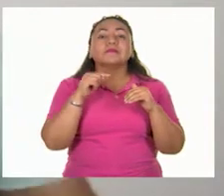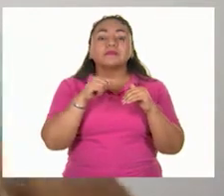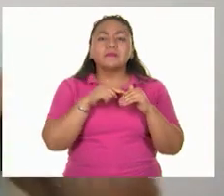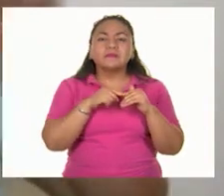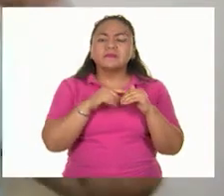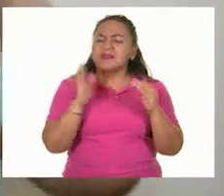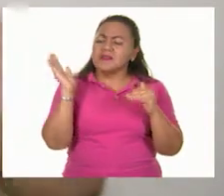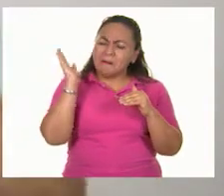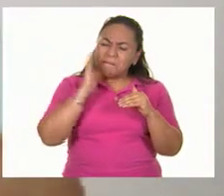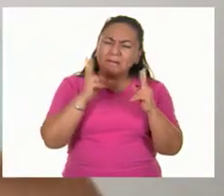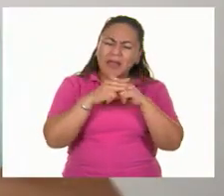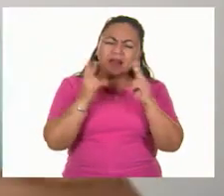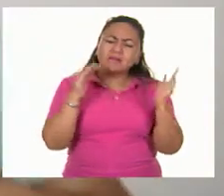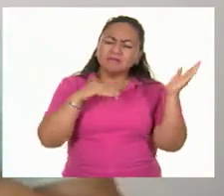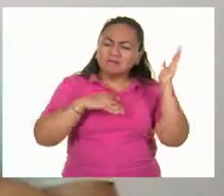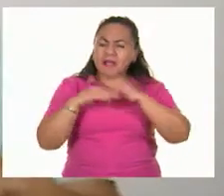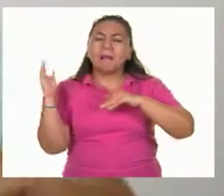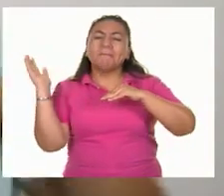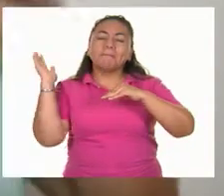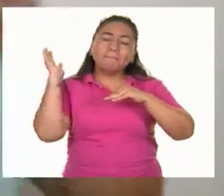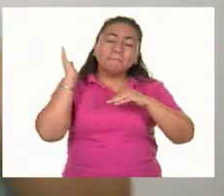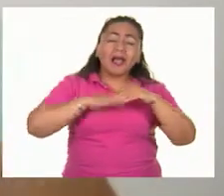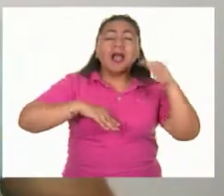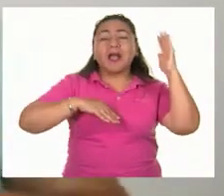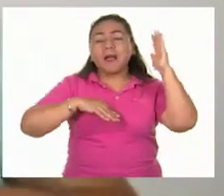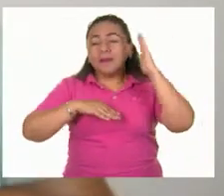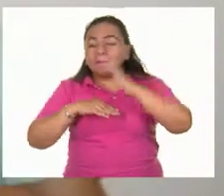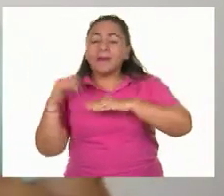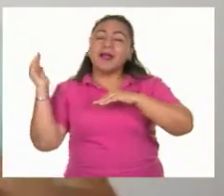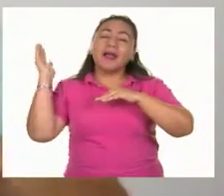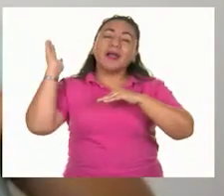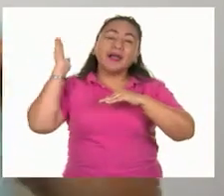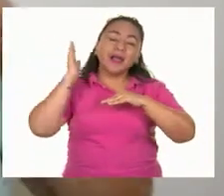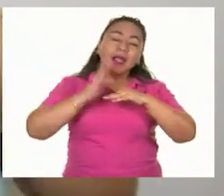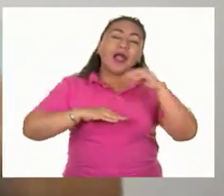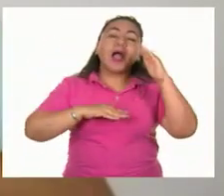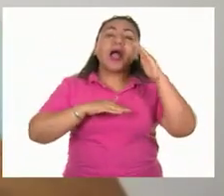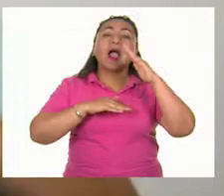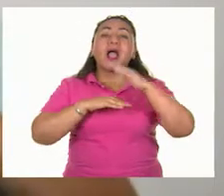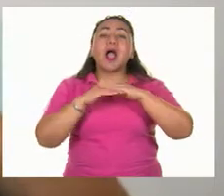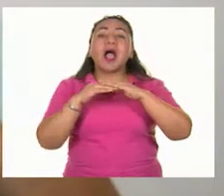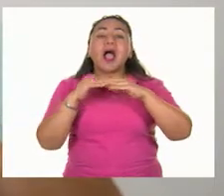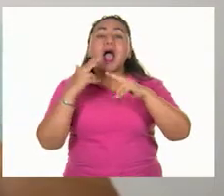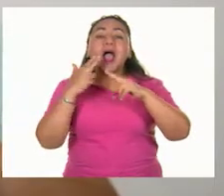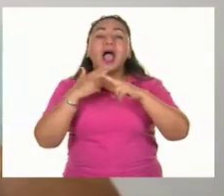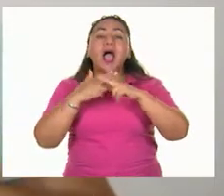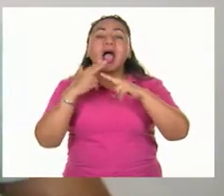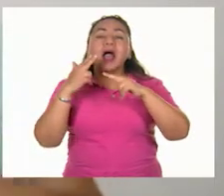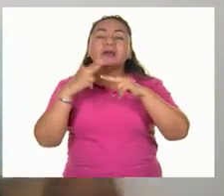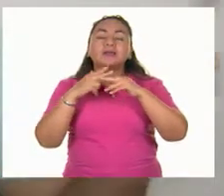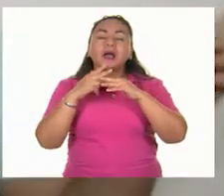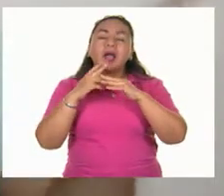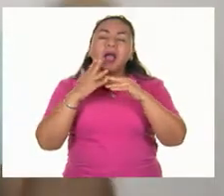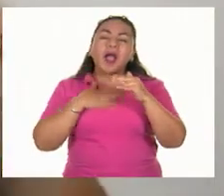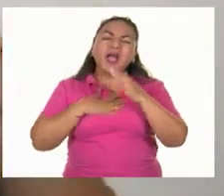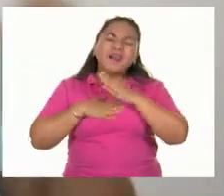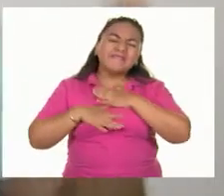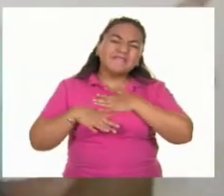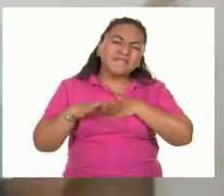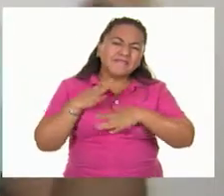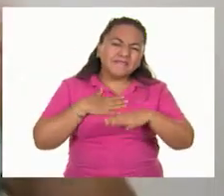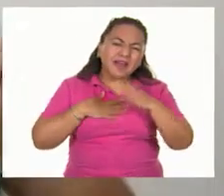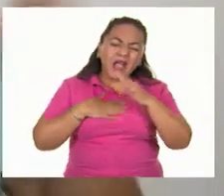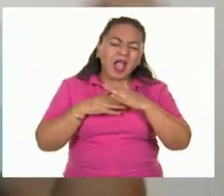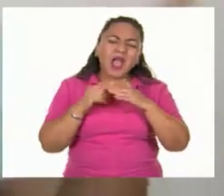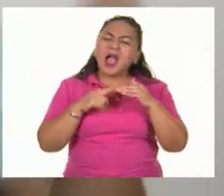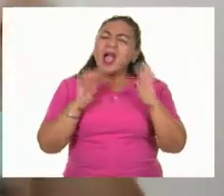Se pelearon por un rato hasta que una se cansó. Prometió